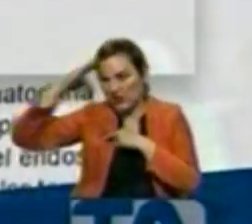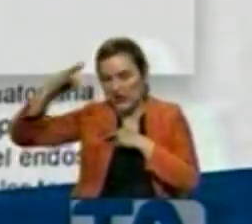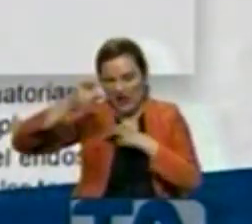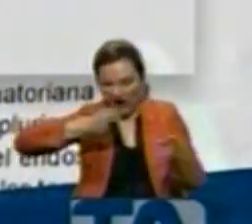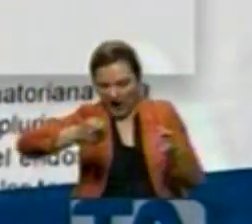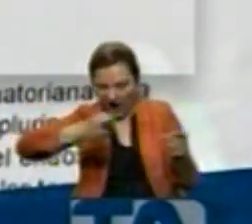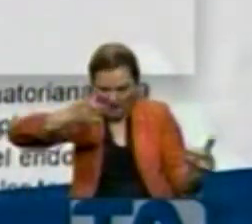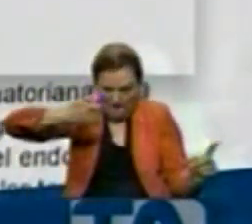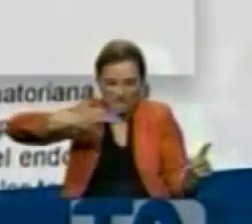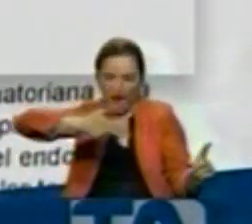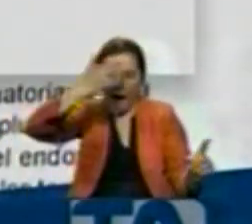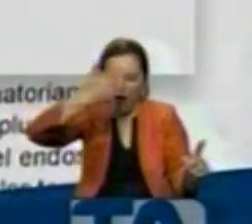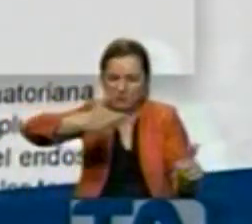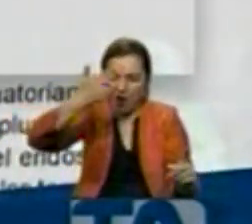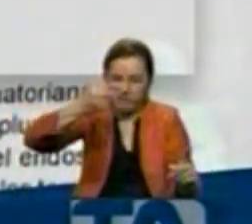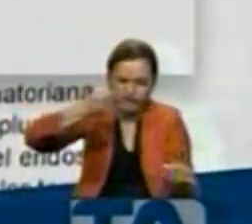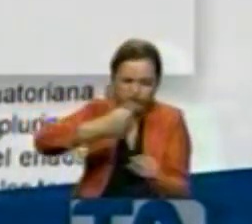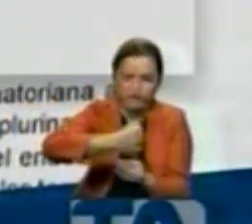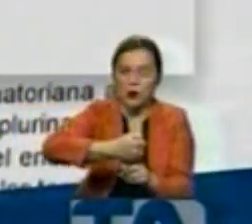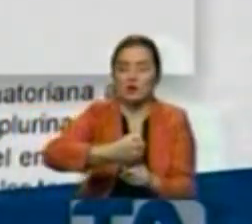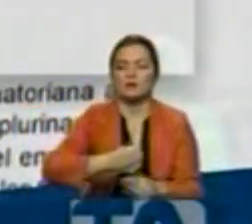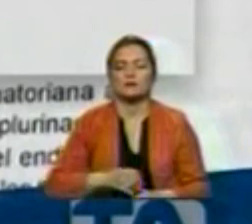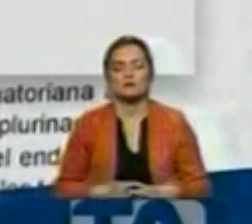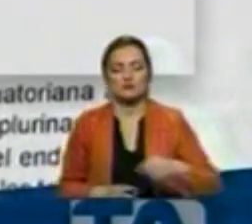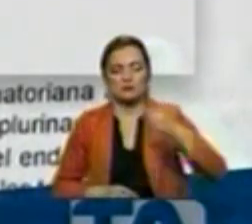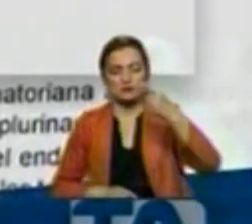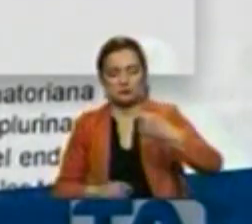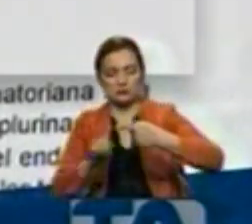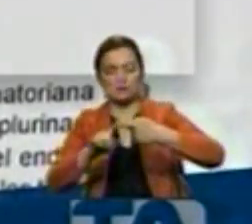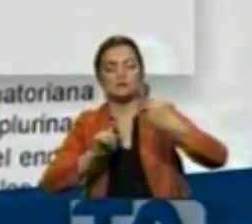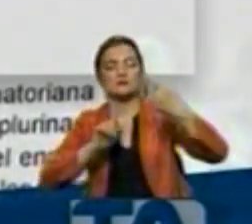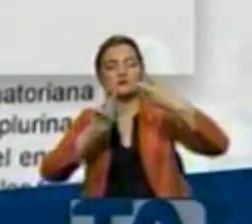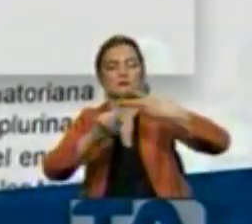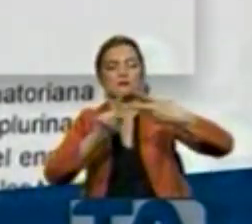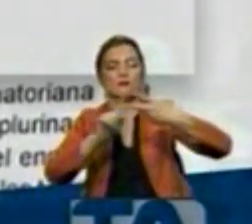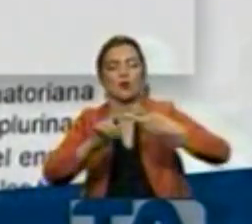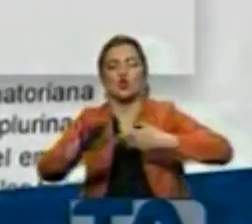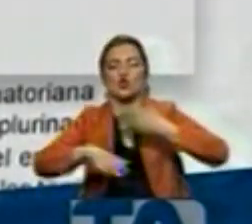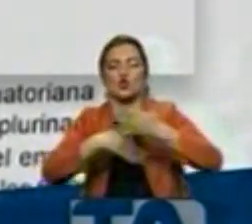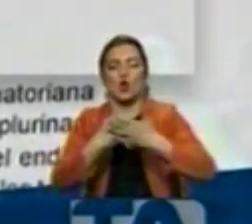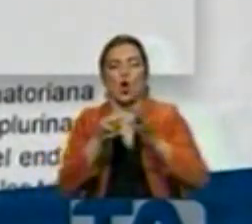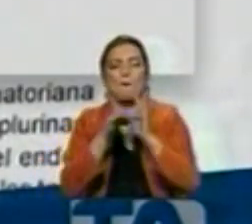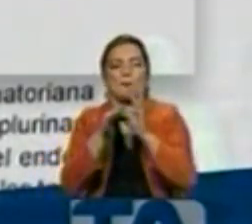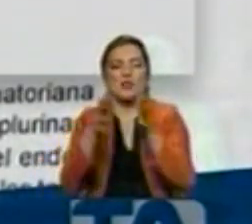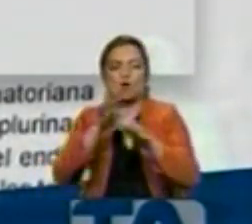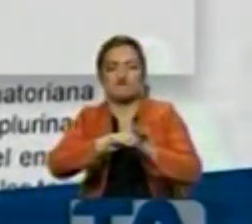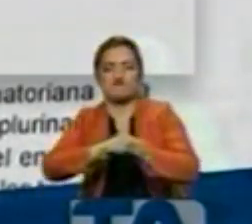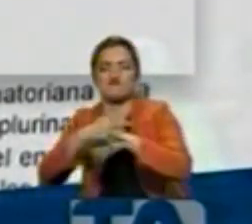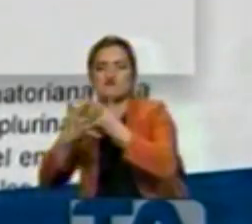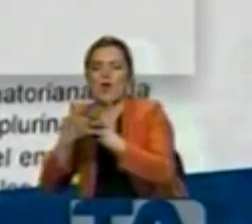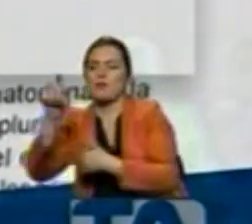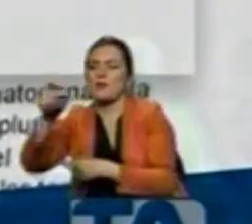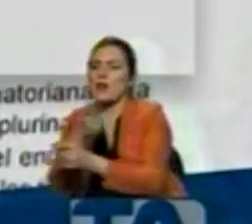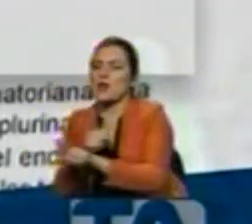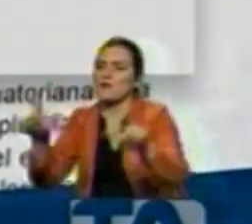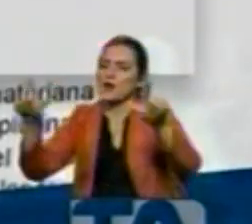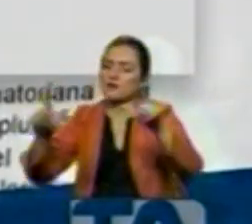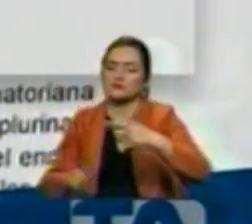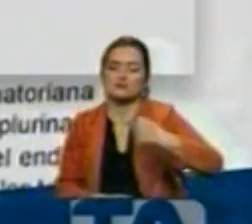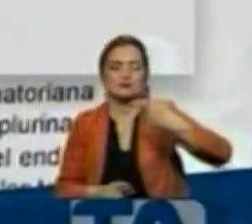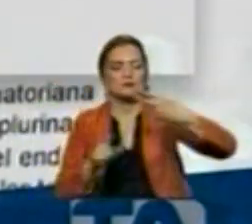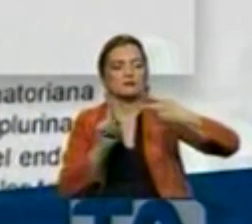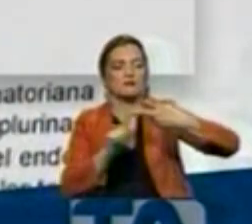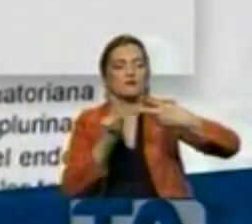fuerza contra los manifestantes. Demandan también la liberación de todos sus compañeros detenidos y procesados.